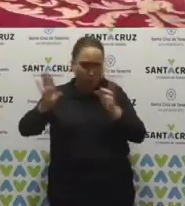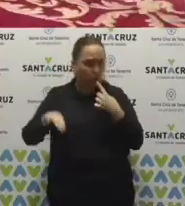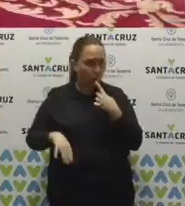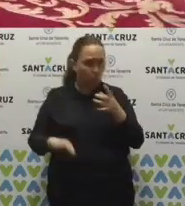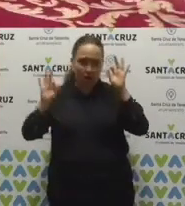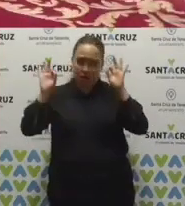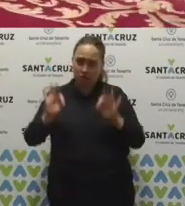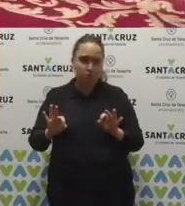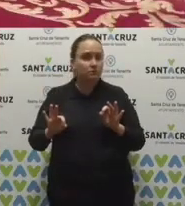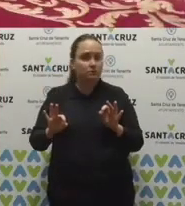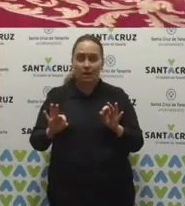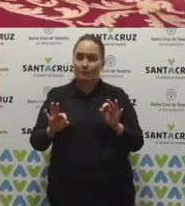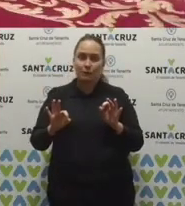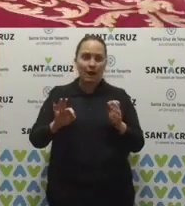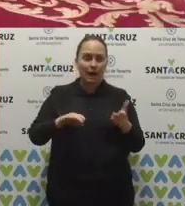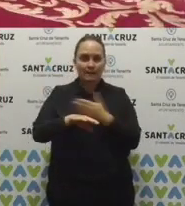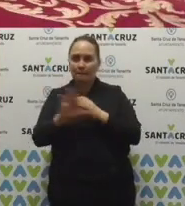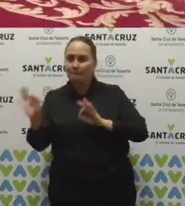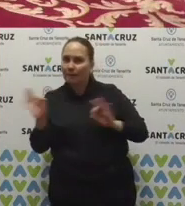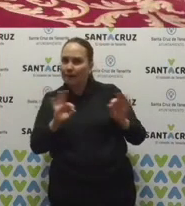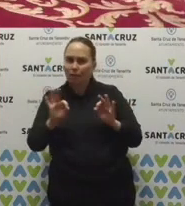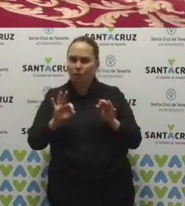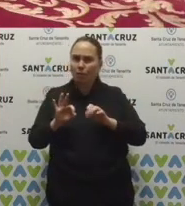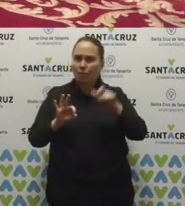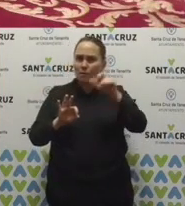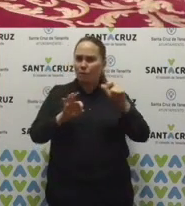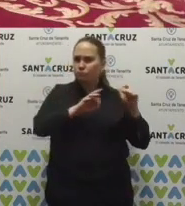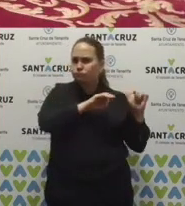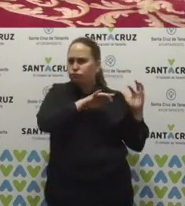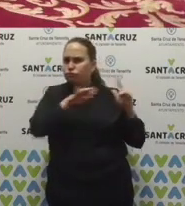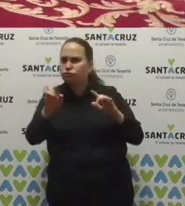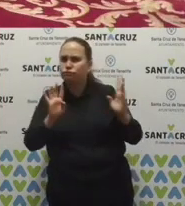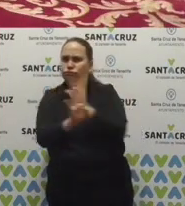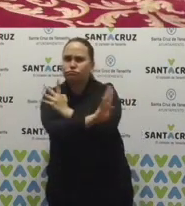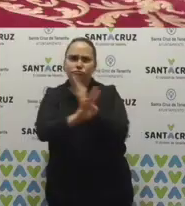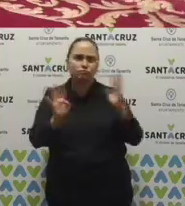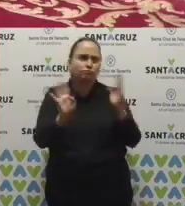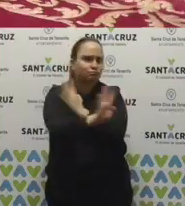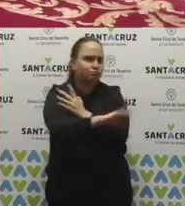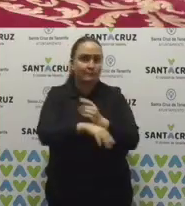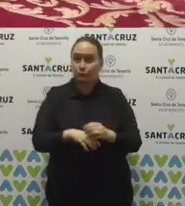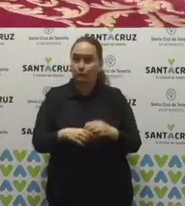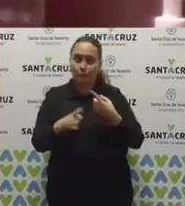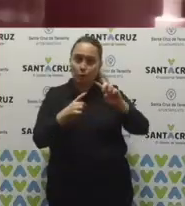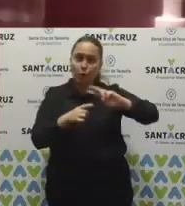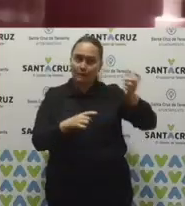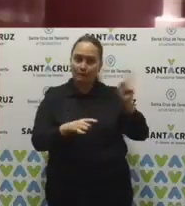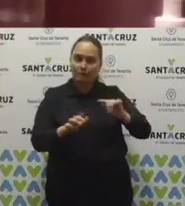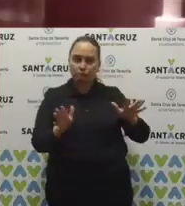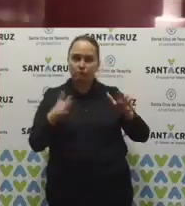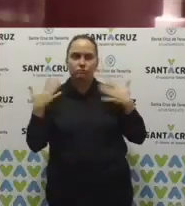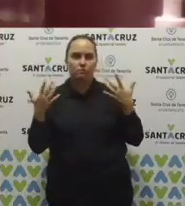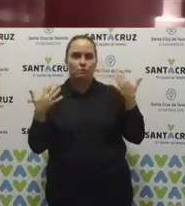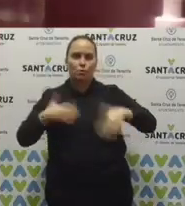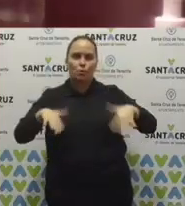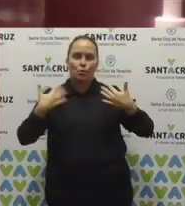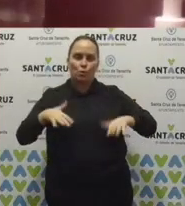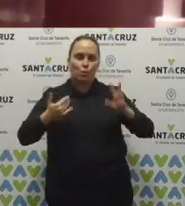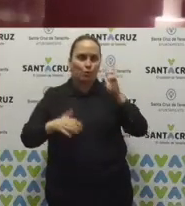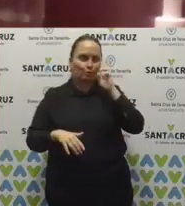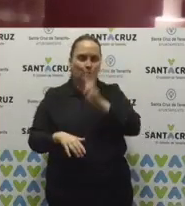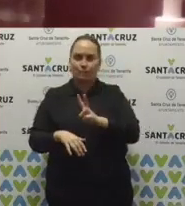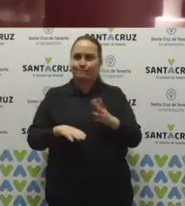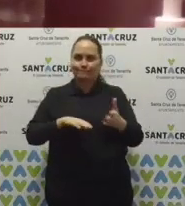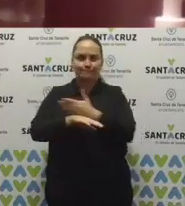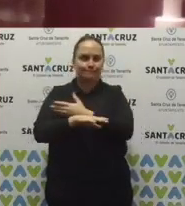puede decir que no preveíamos como tantas otras muchas cosas la magnitud de